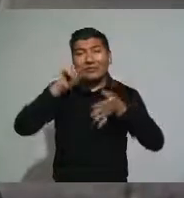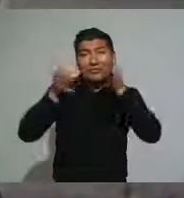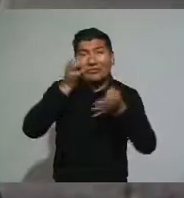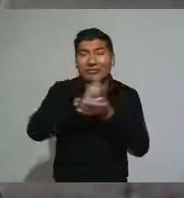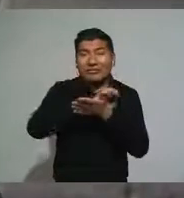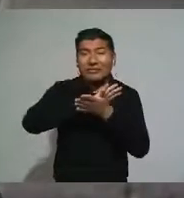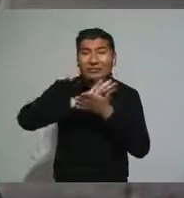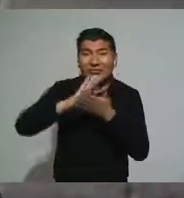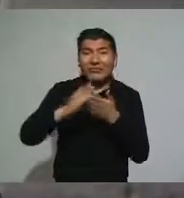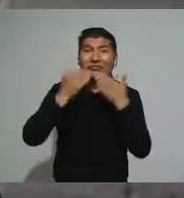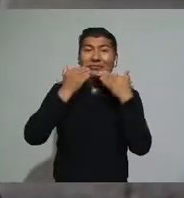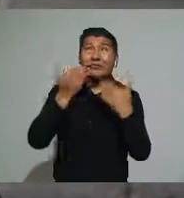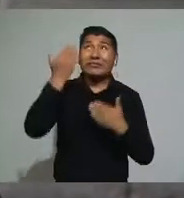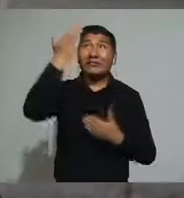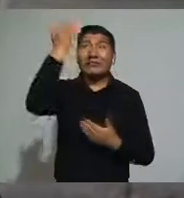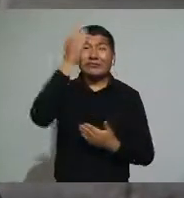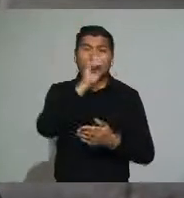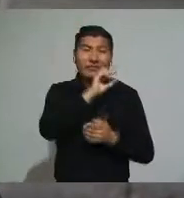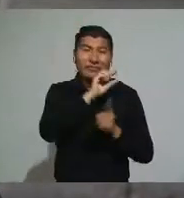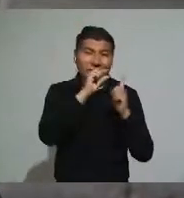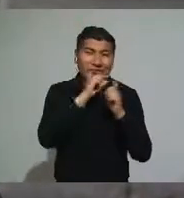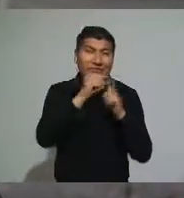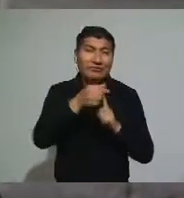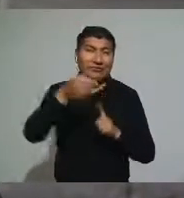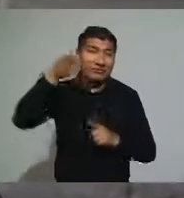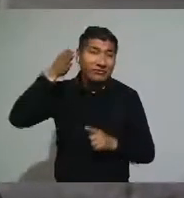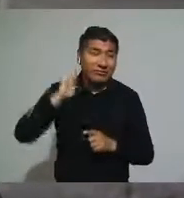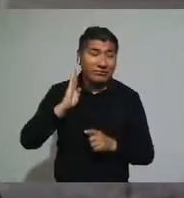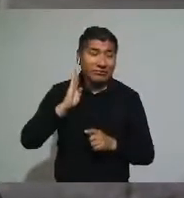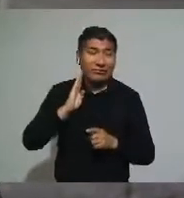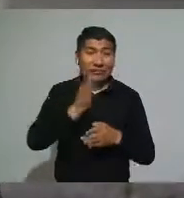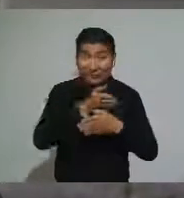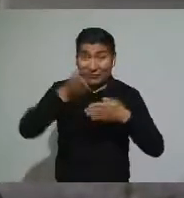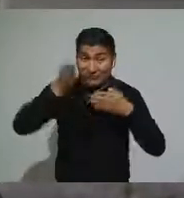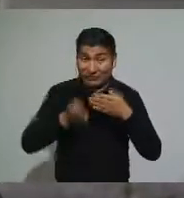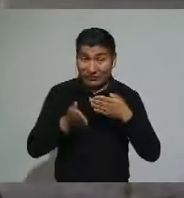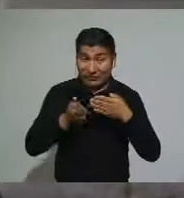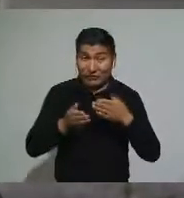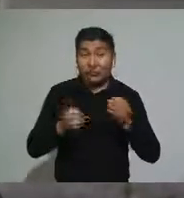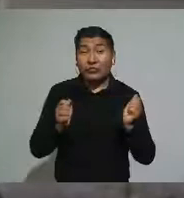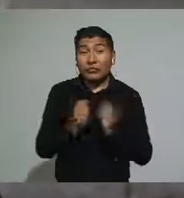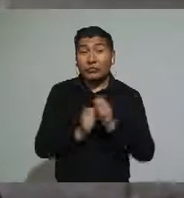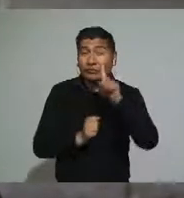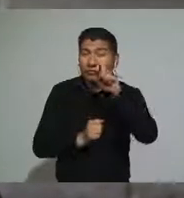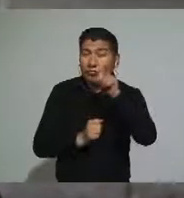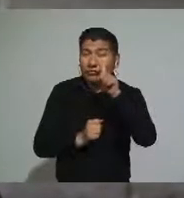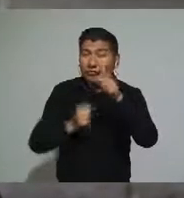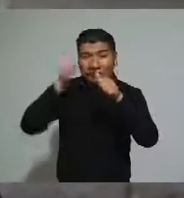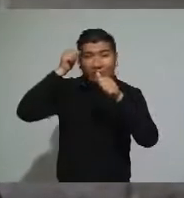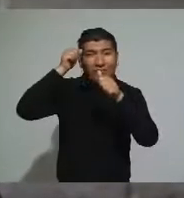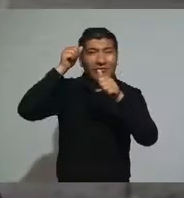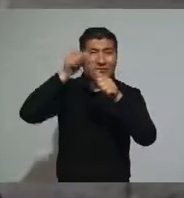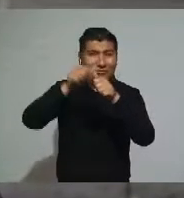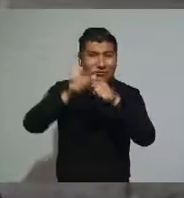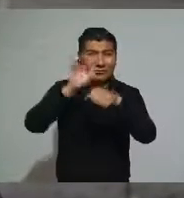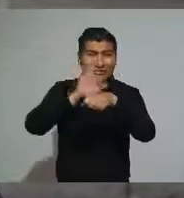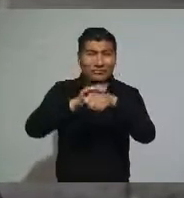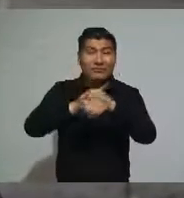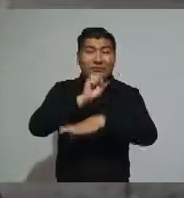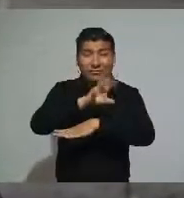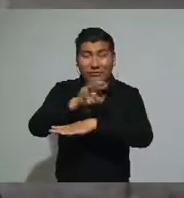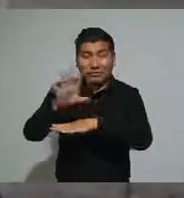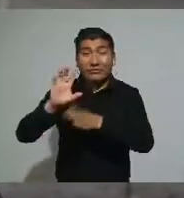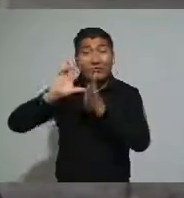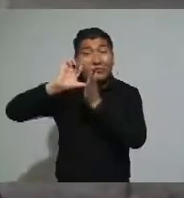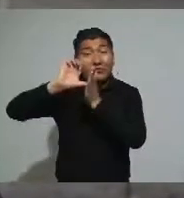gracias a la palabra de Dios. Termino con un sencillo recuerdo.